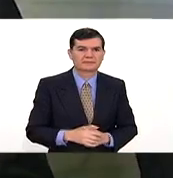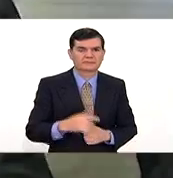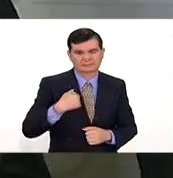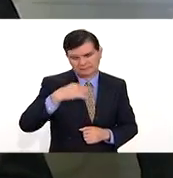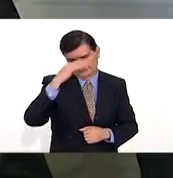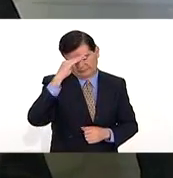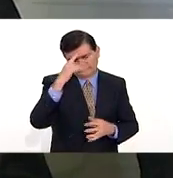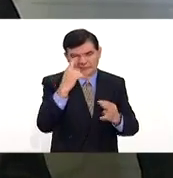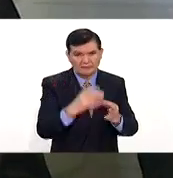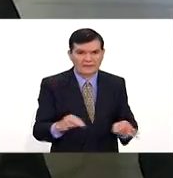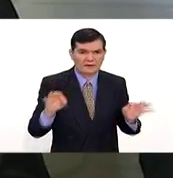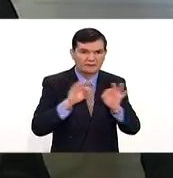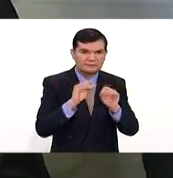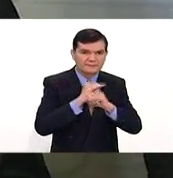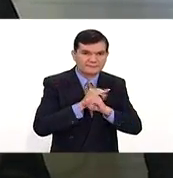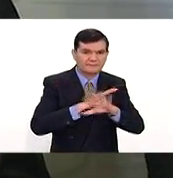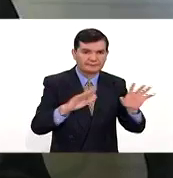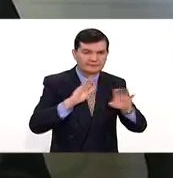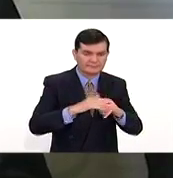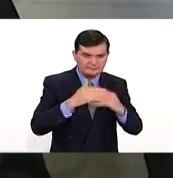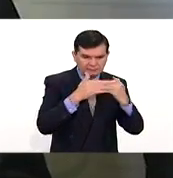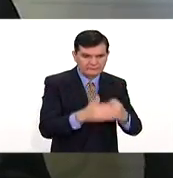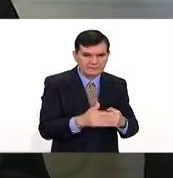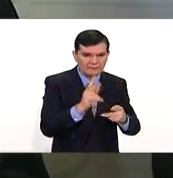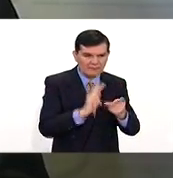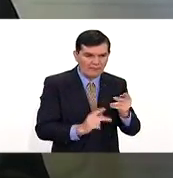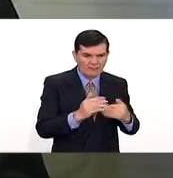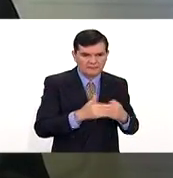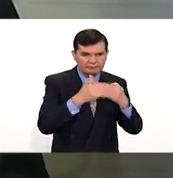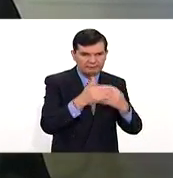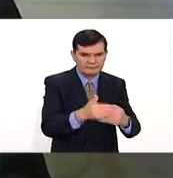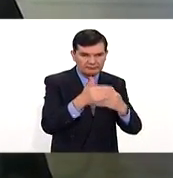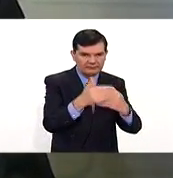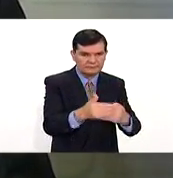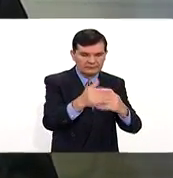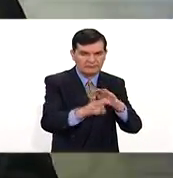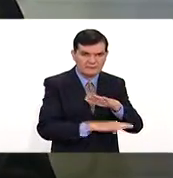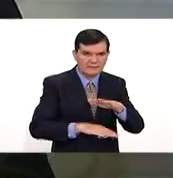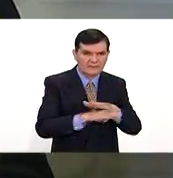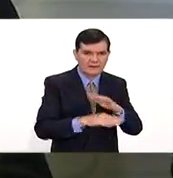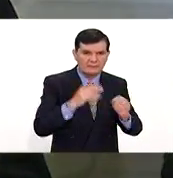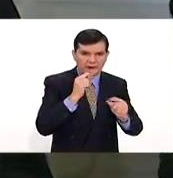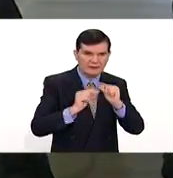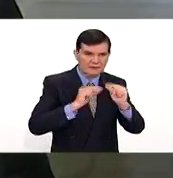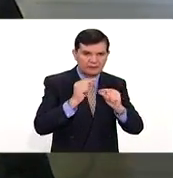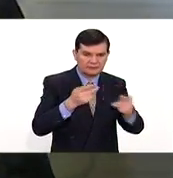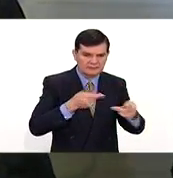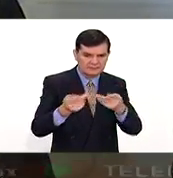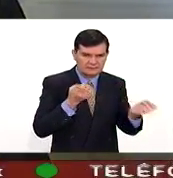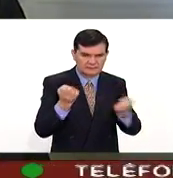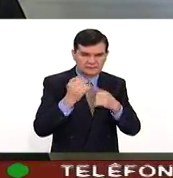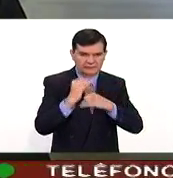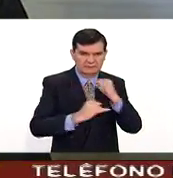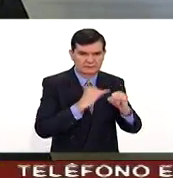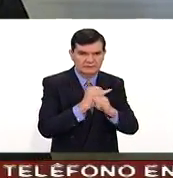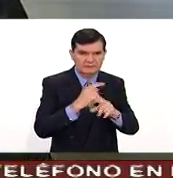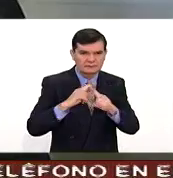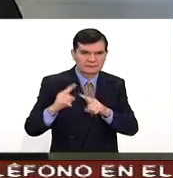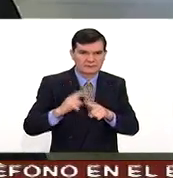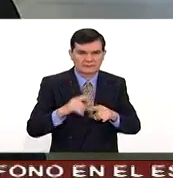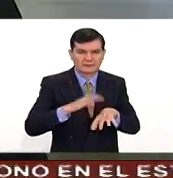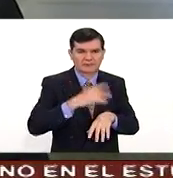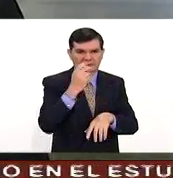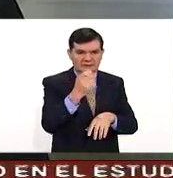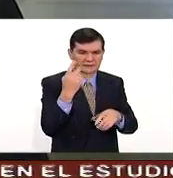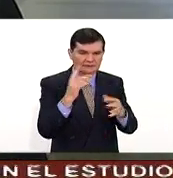Considero importante informarles que la etapa de su construcción se basa en las mejores prácticas internacionales por lo que